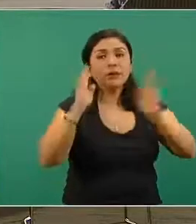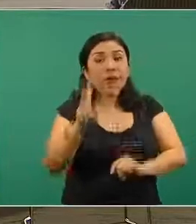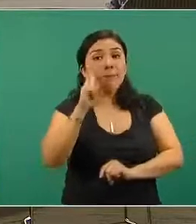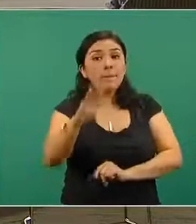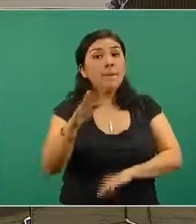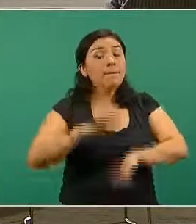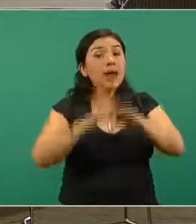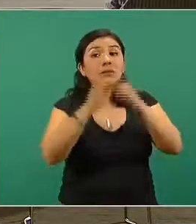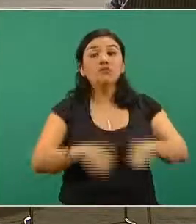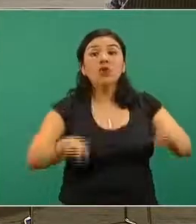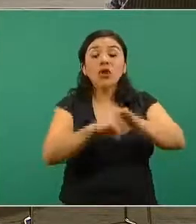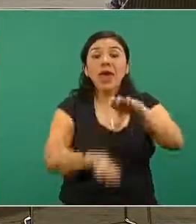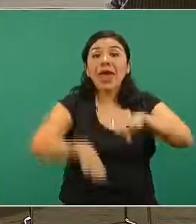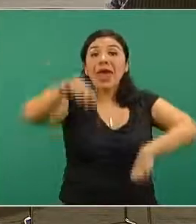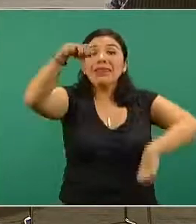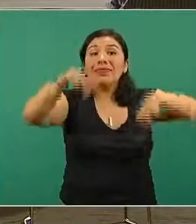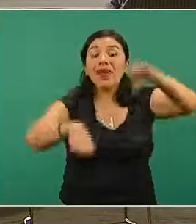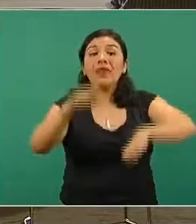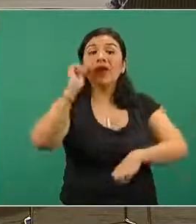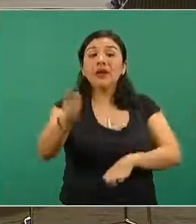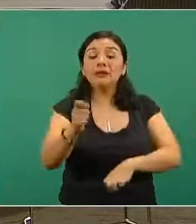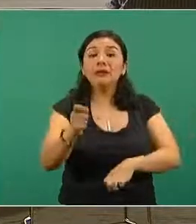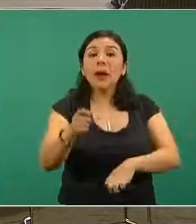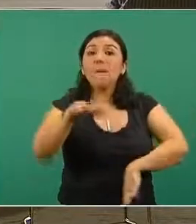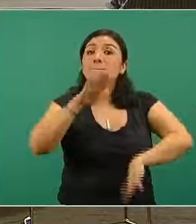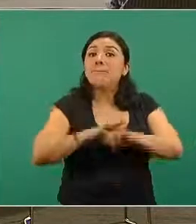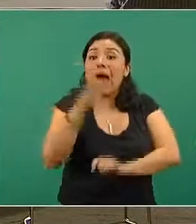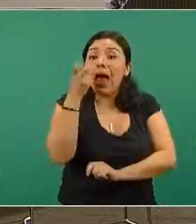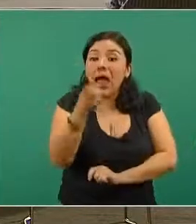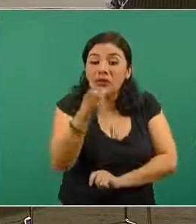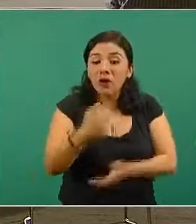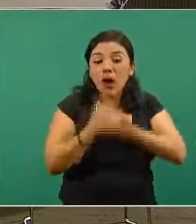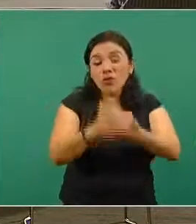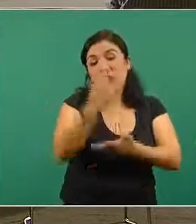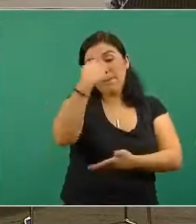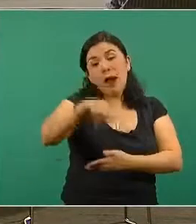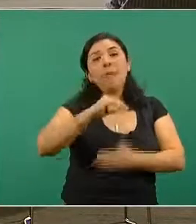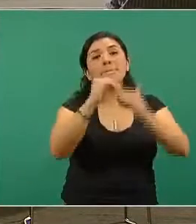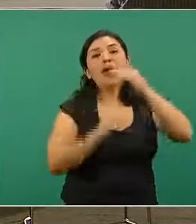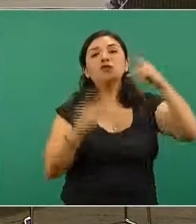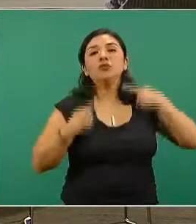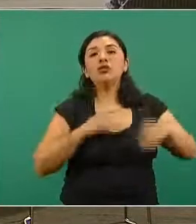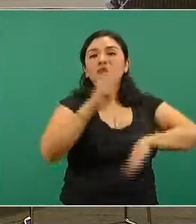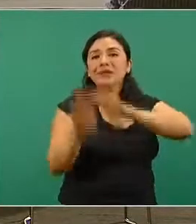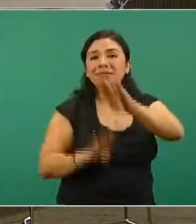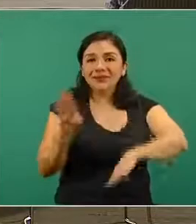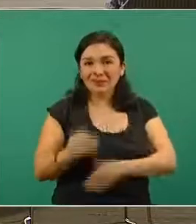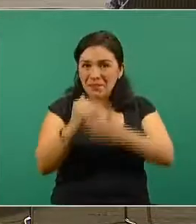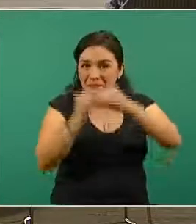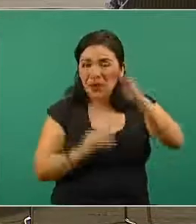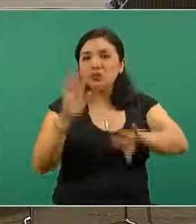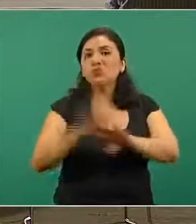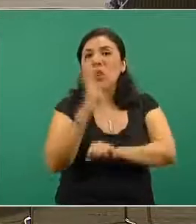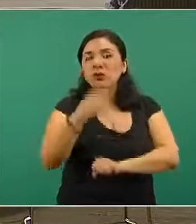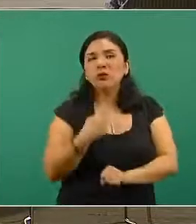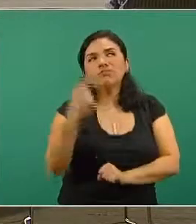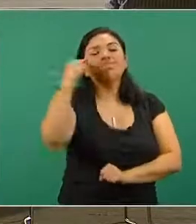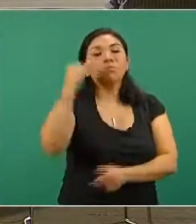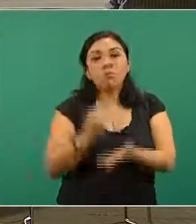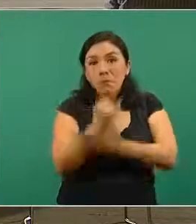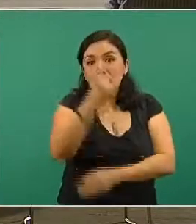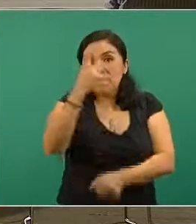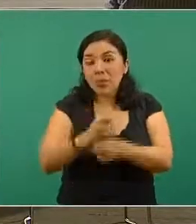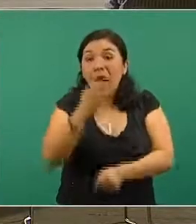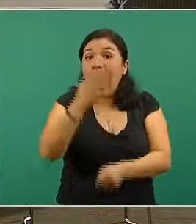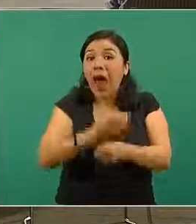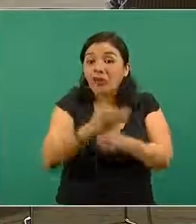eje prioritario de edad es el que mayor impacto va a tener en mortalidad, y es por eso que se ha decidido. Ahora la prioridad son